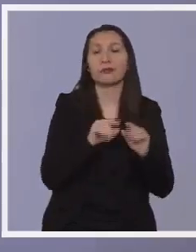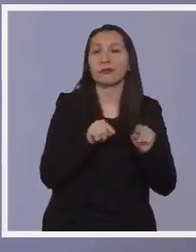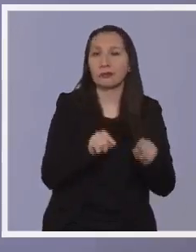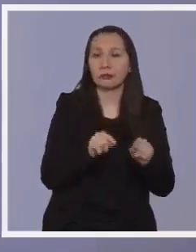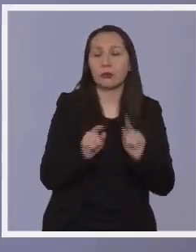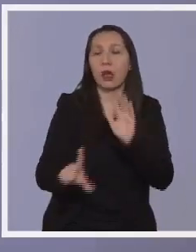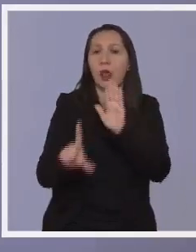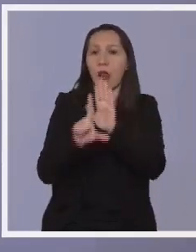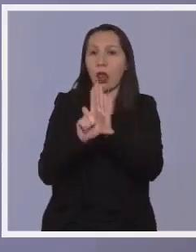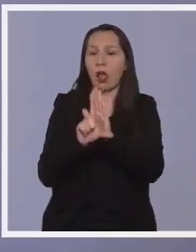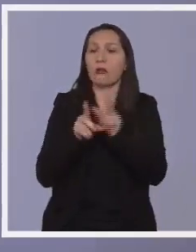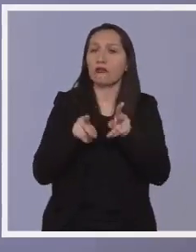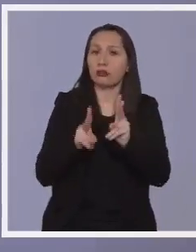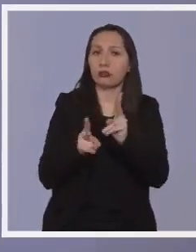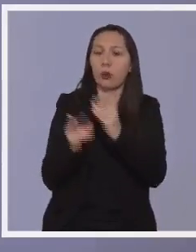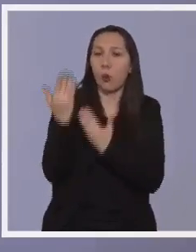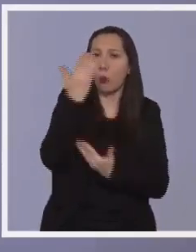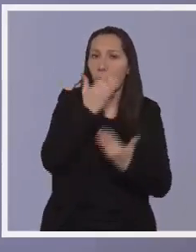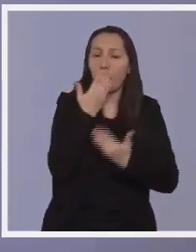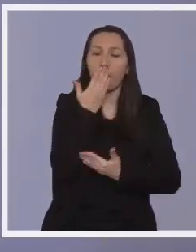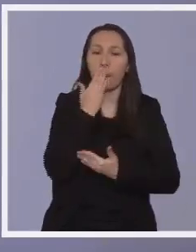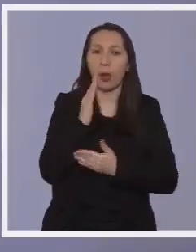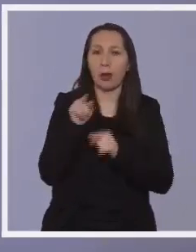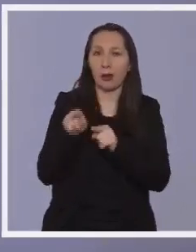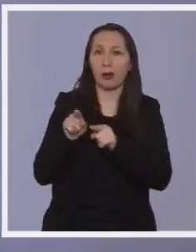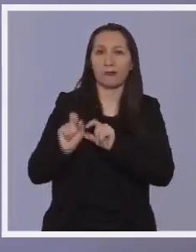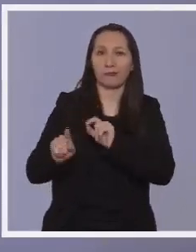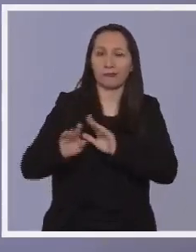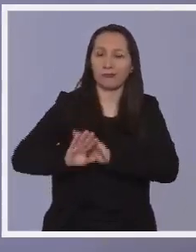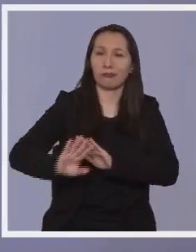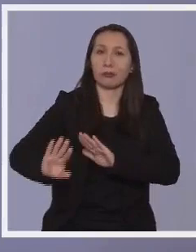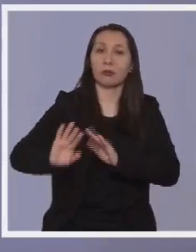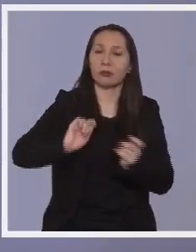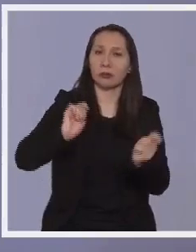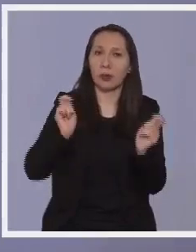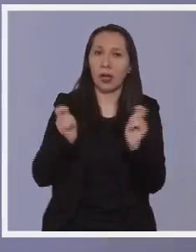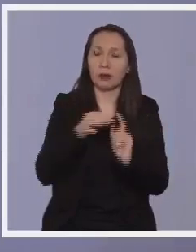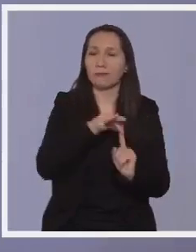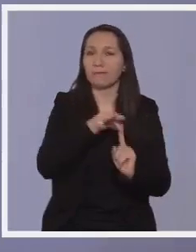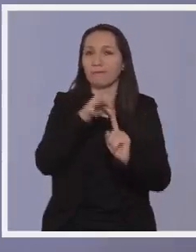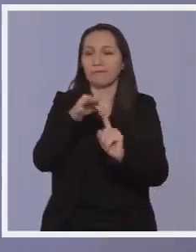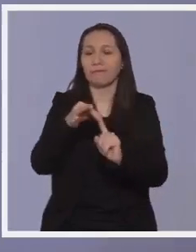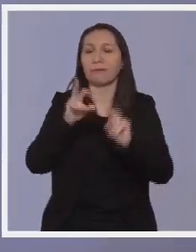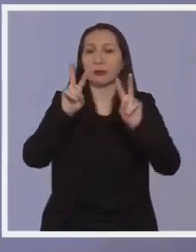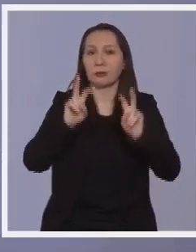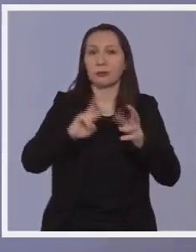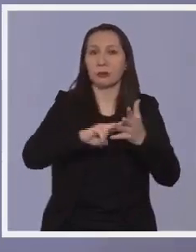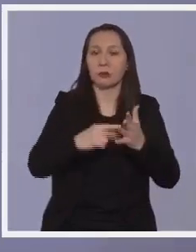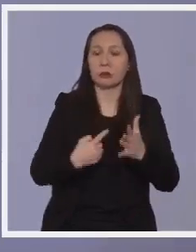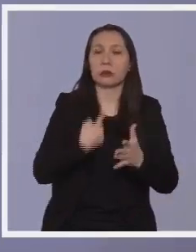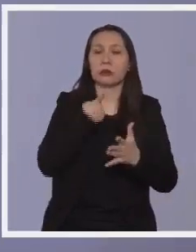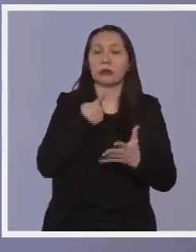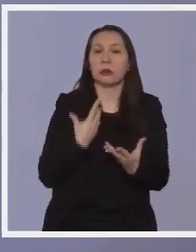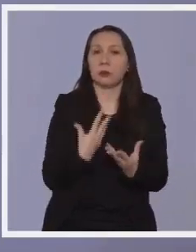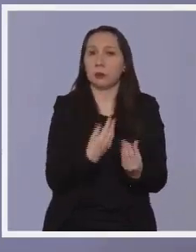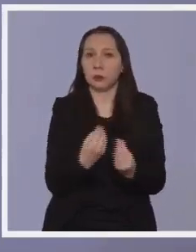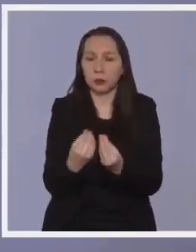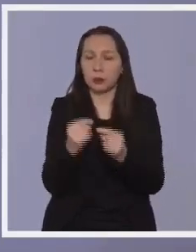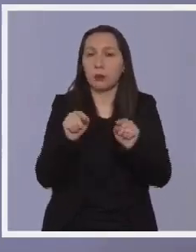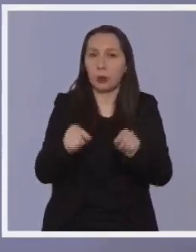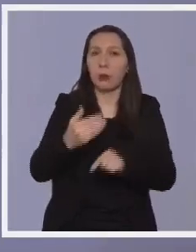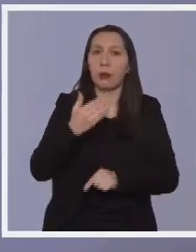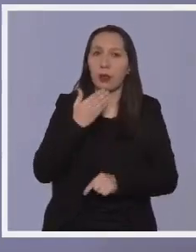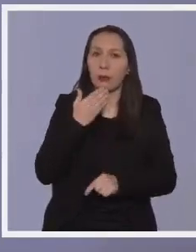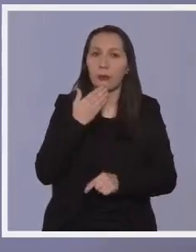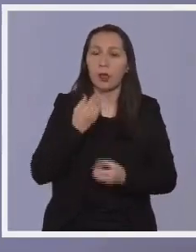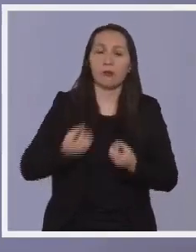permitiera protegernos de mejor manera de esto que se ha transformado en uno de los principales factores de intimidación y de también